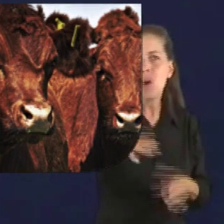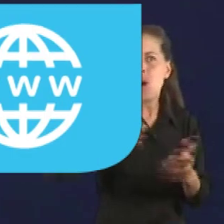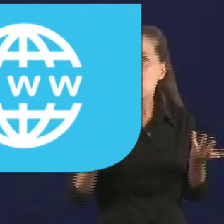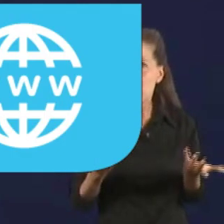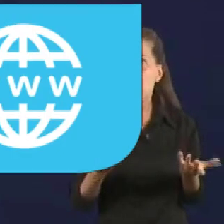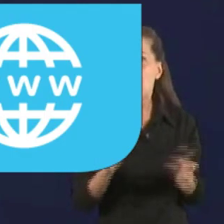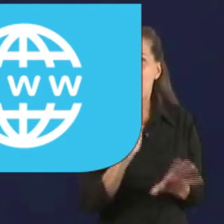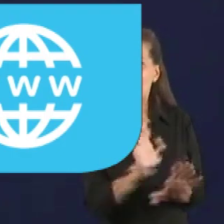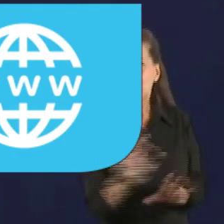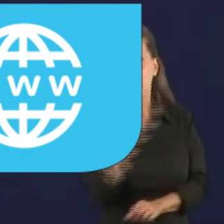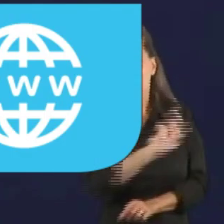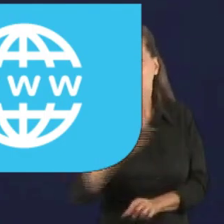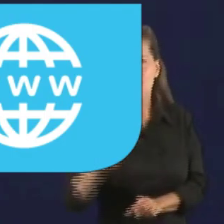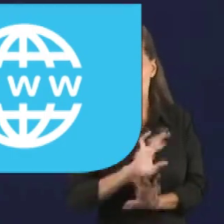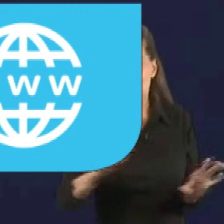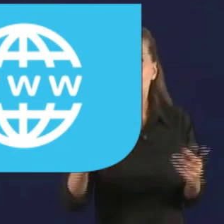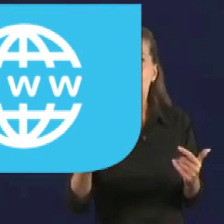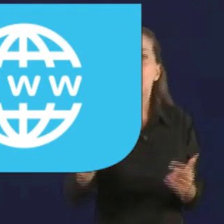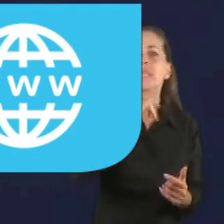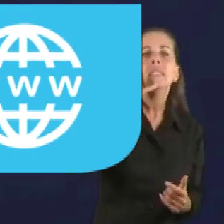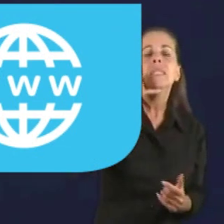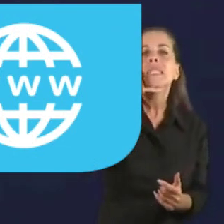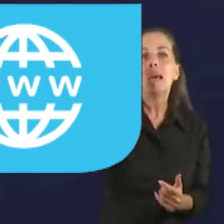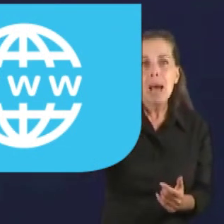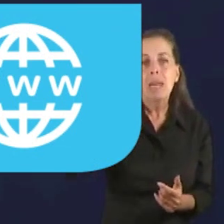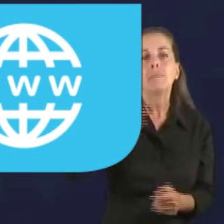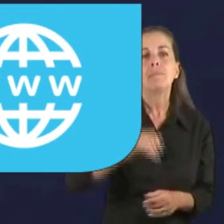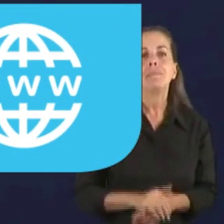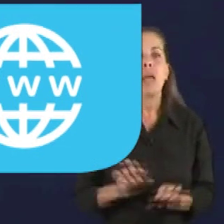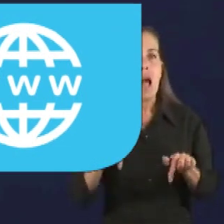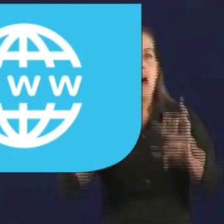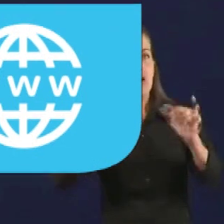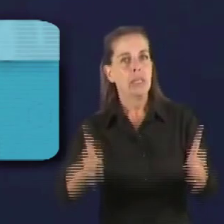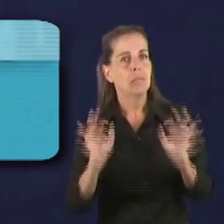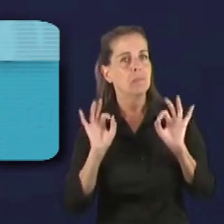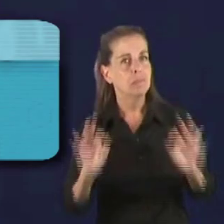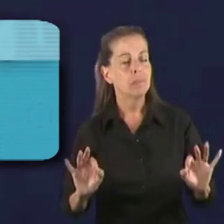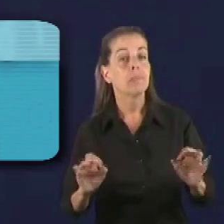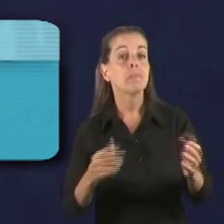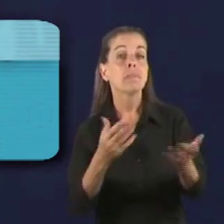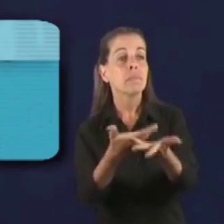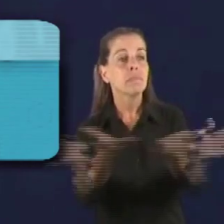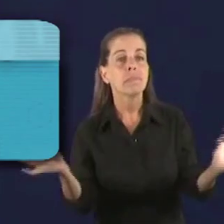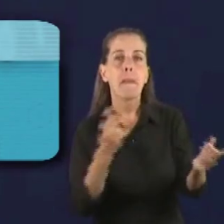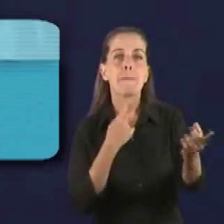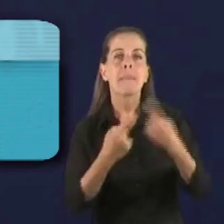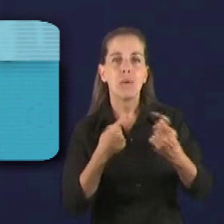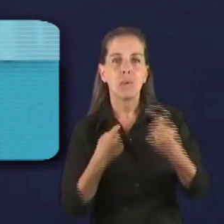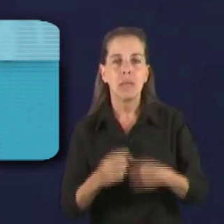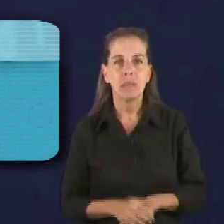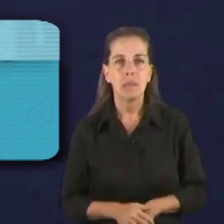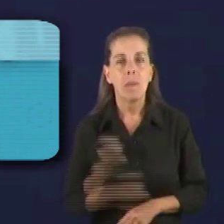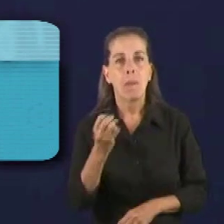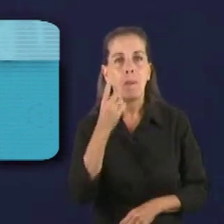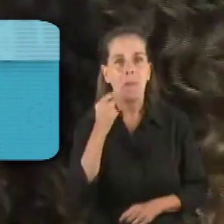vamos a permitir claramente que este hecho quede impune. Ahora sí, me abro a preguntas. Buenos